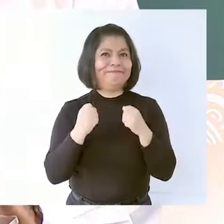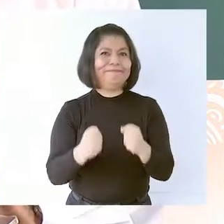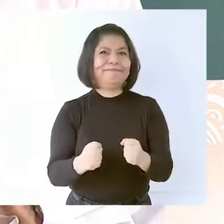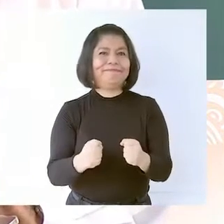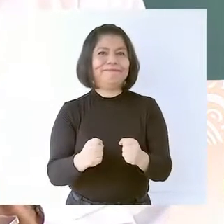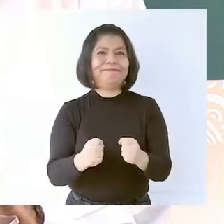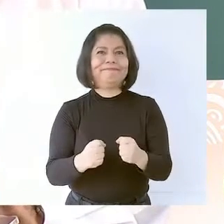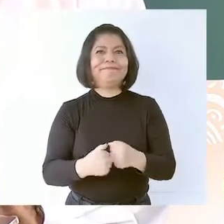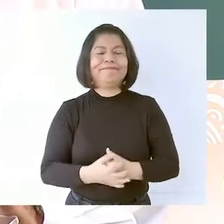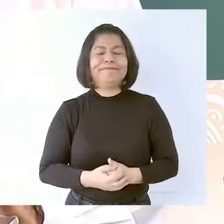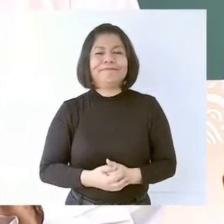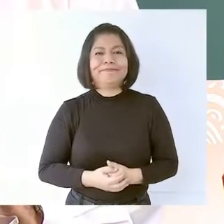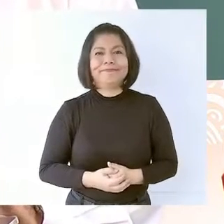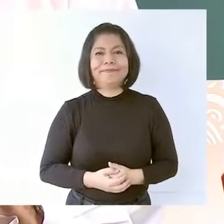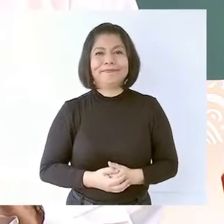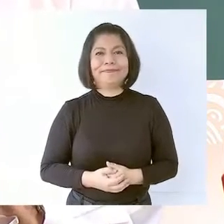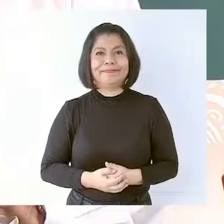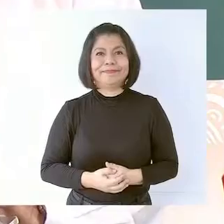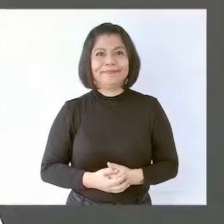llevando a cabo